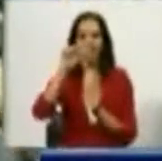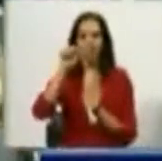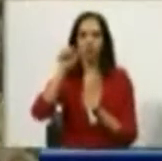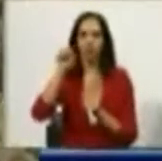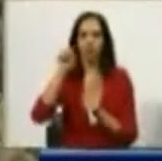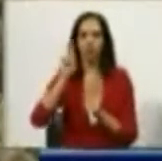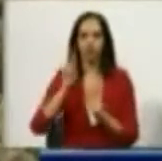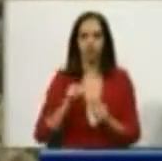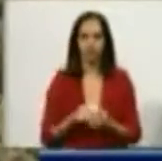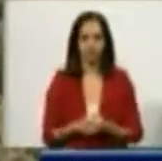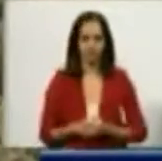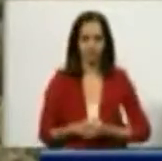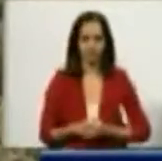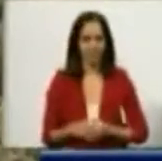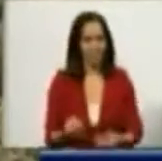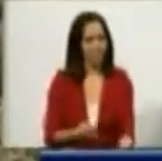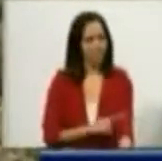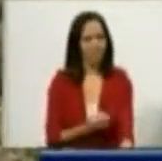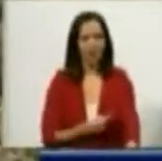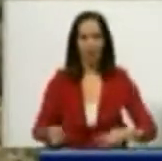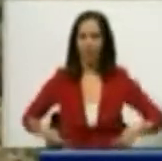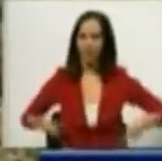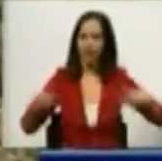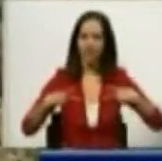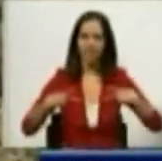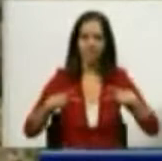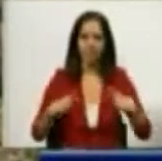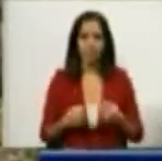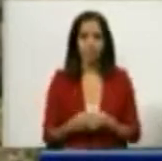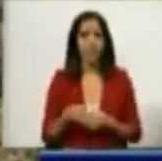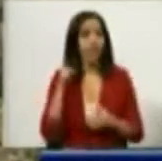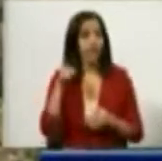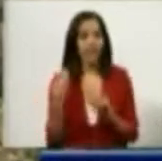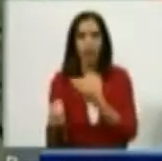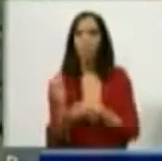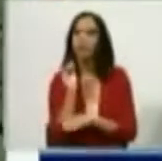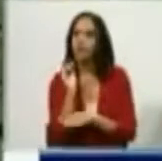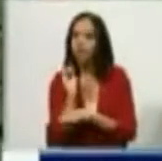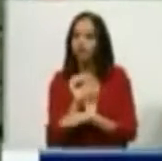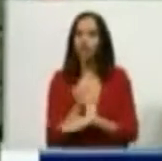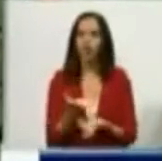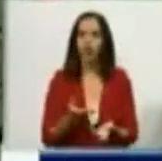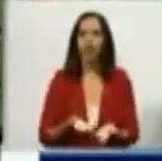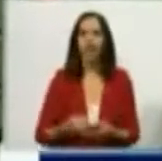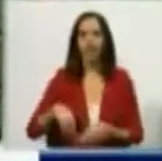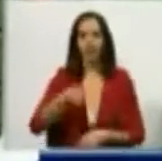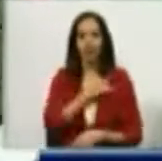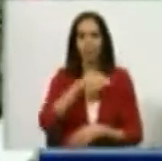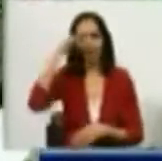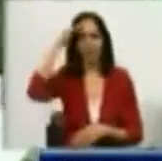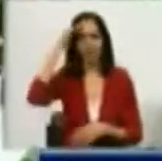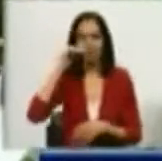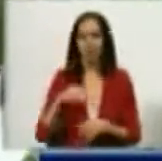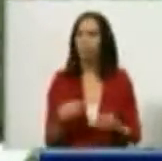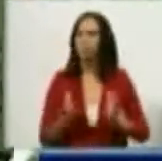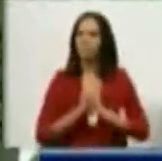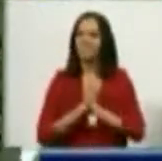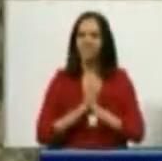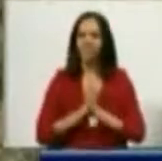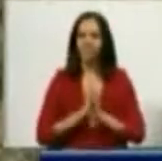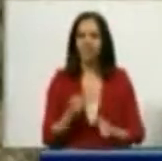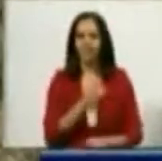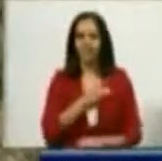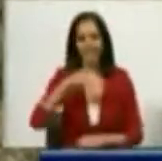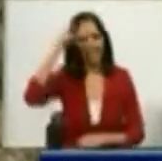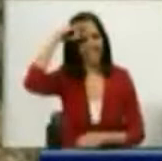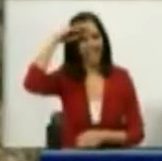mano de la vida Junior era mi protector en la academia era mi santo de la academia